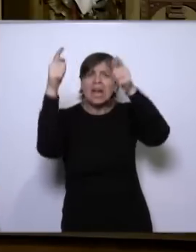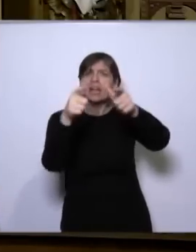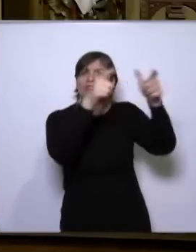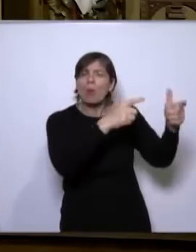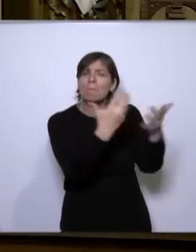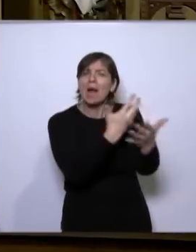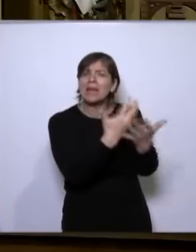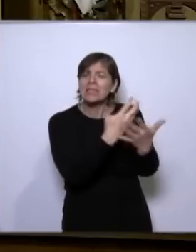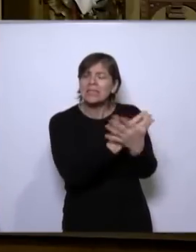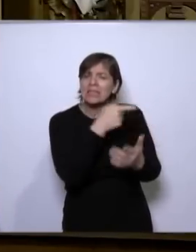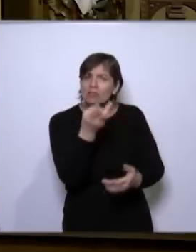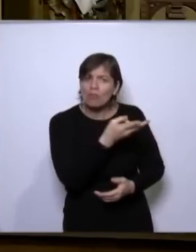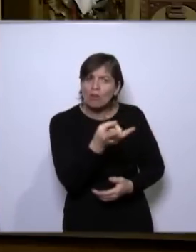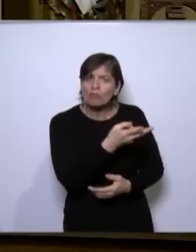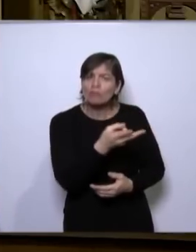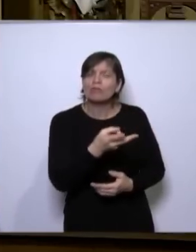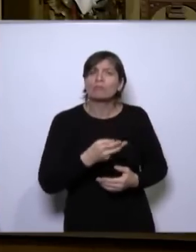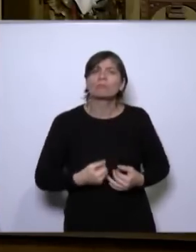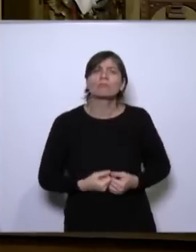santos y beatos mártires.